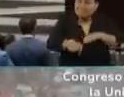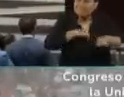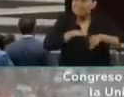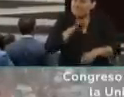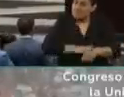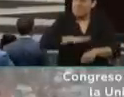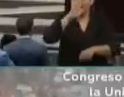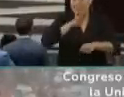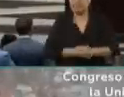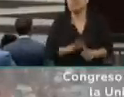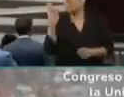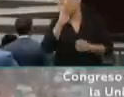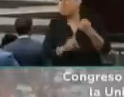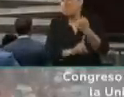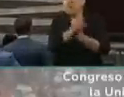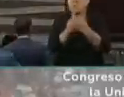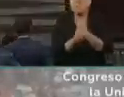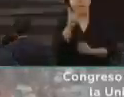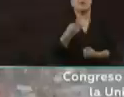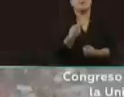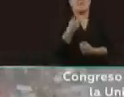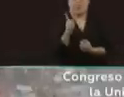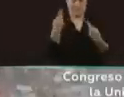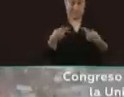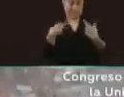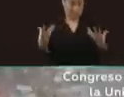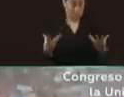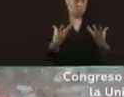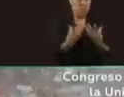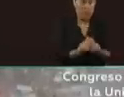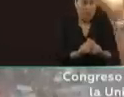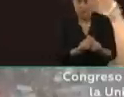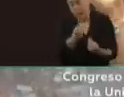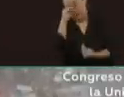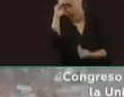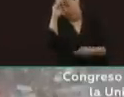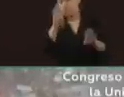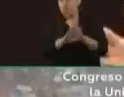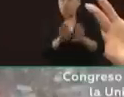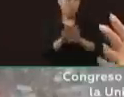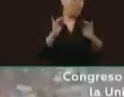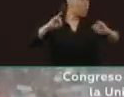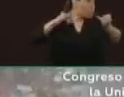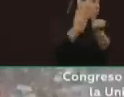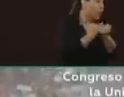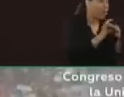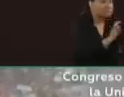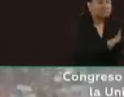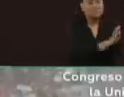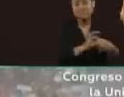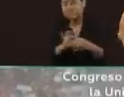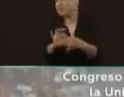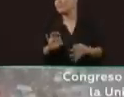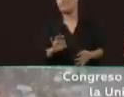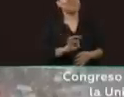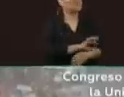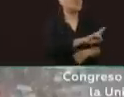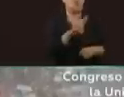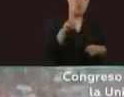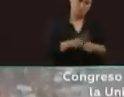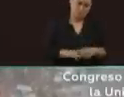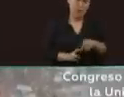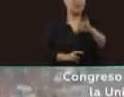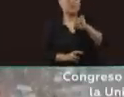realidad. La unidad, sin embargo, no significa uniformidad. Es natural que